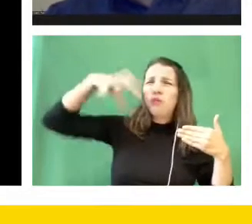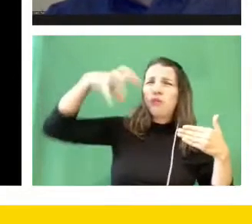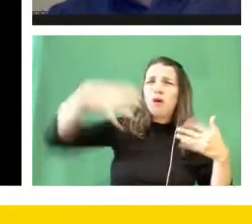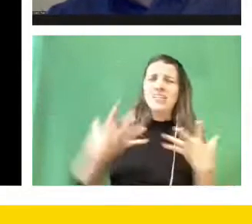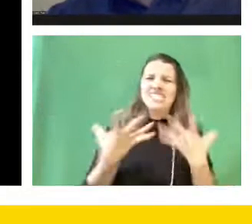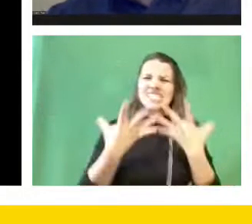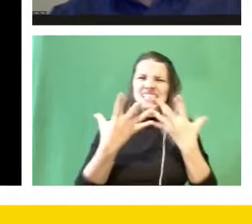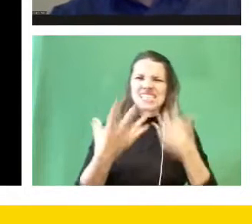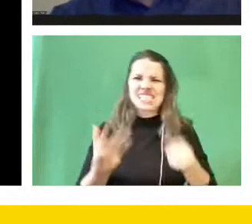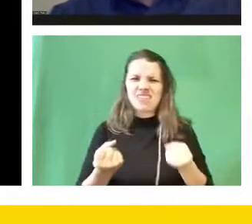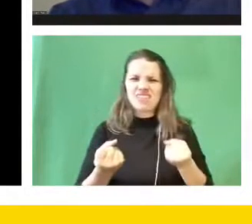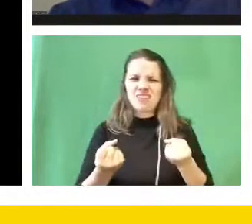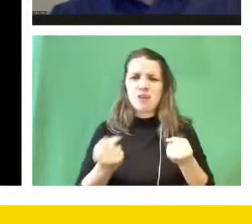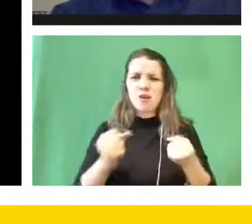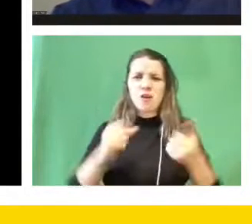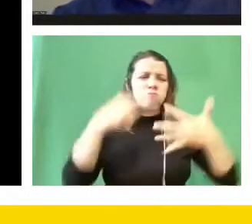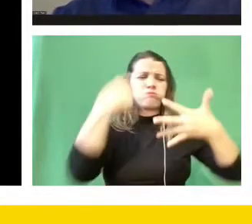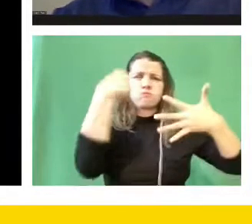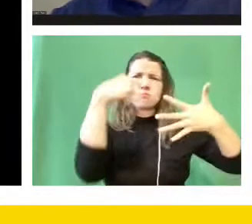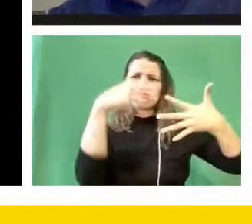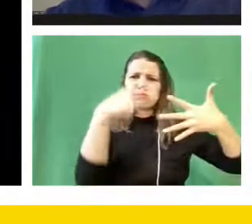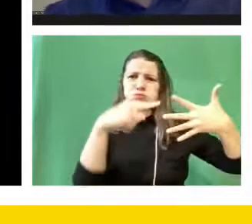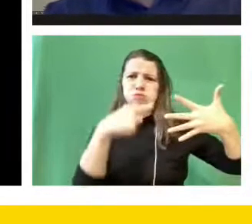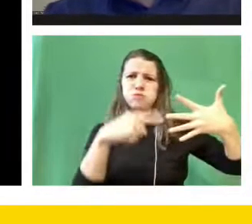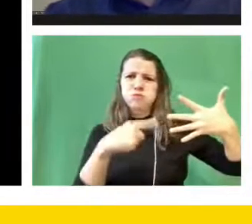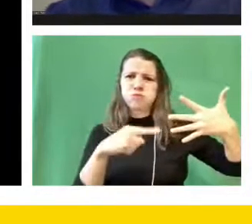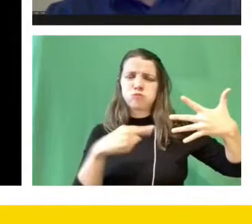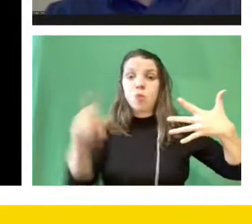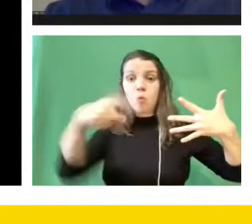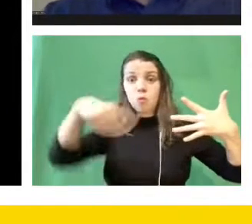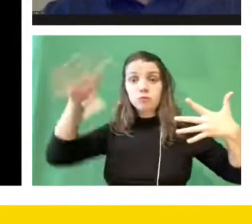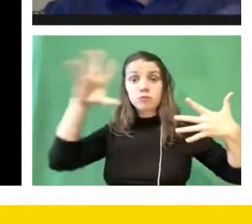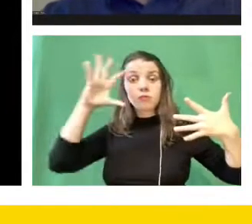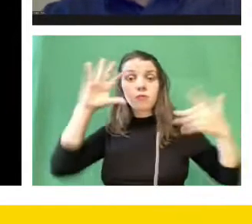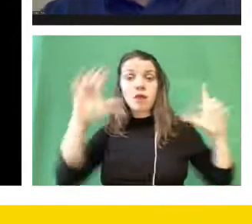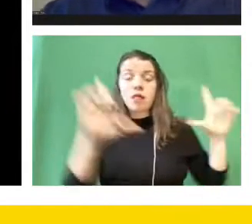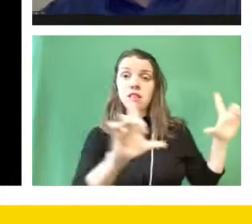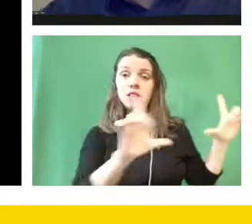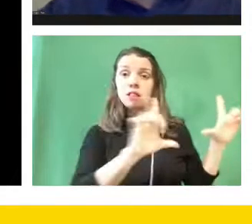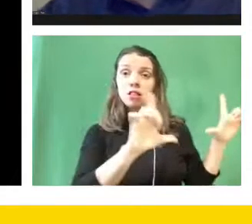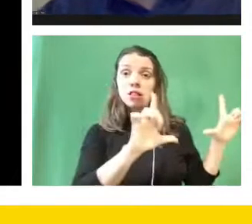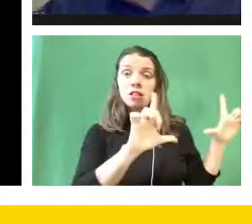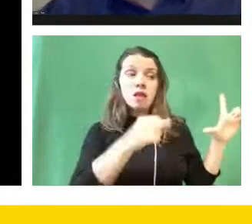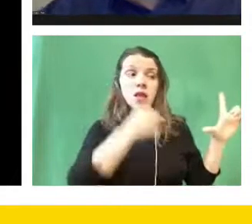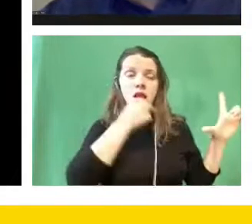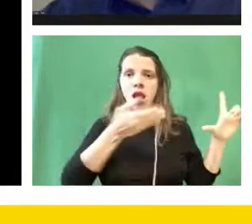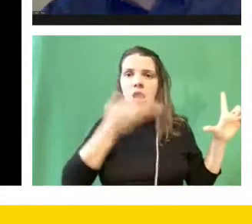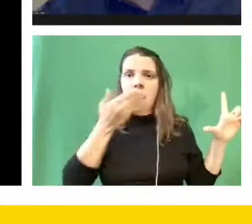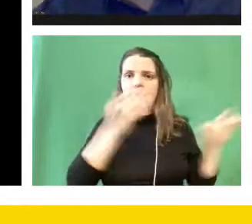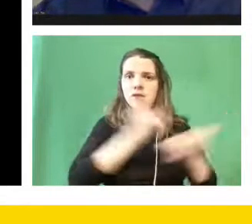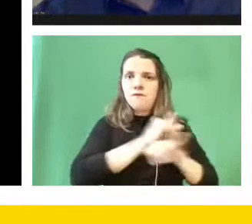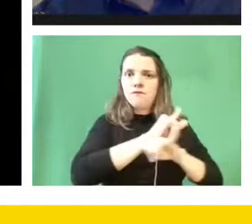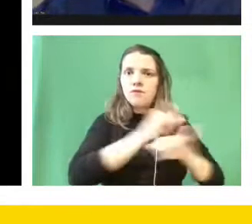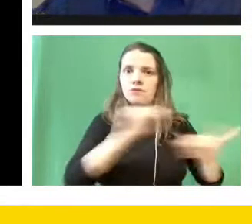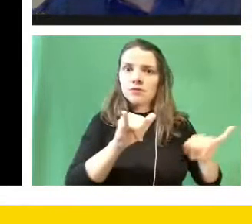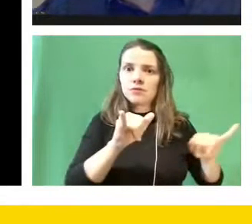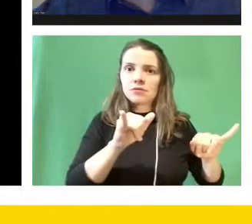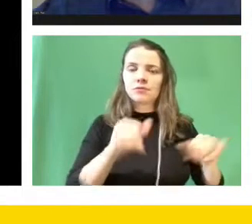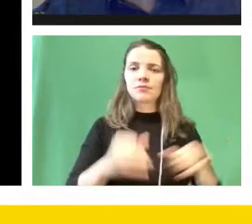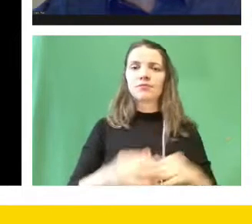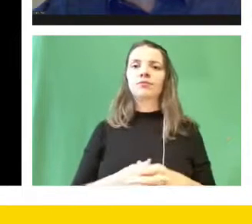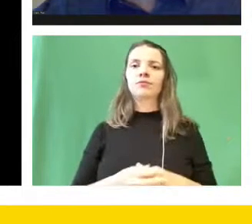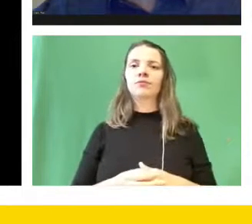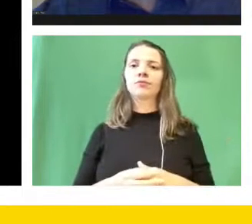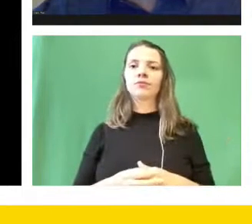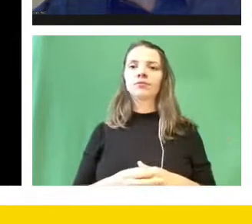lo que hemos estado mirando últimamente en los noticiarios en el horario de mayor audiencia. Siguiente, por favor.